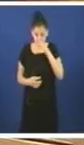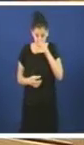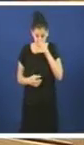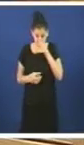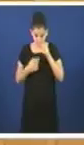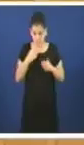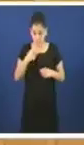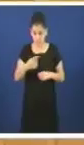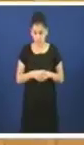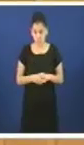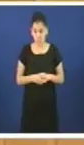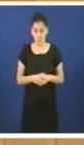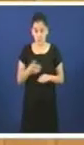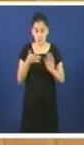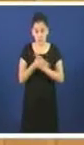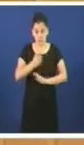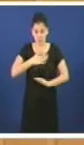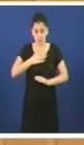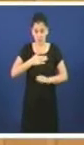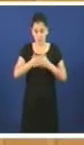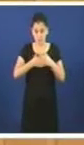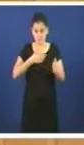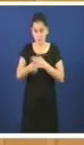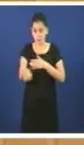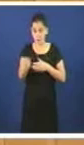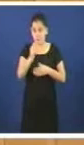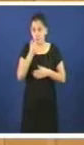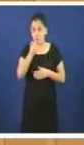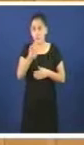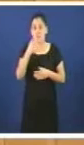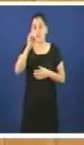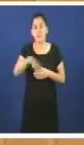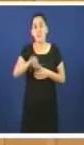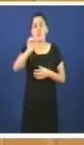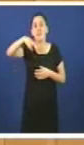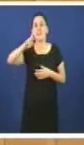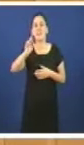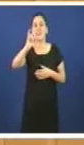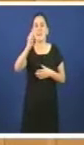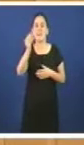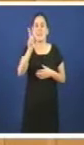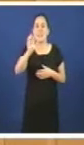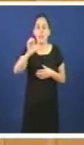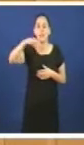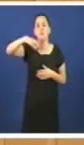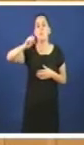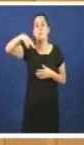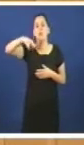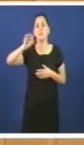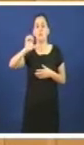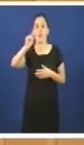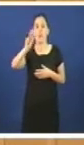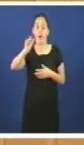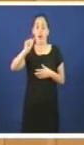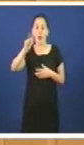comienzo una colla y está niña eso dice directamente henrique monteagudo los un libro o dice claro en un óleo